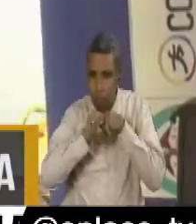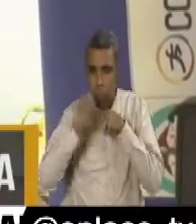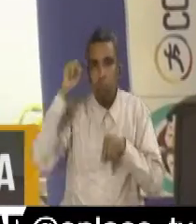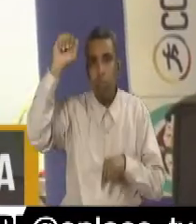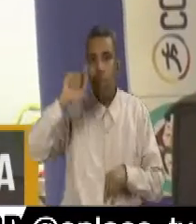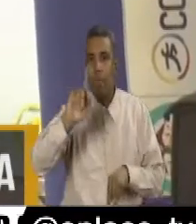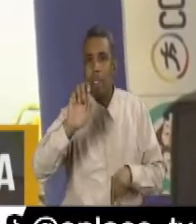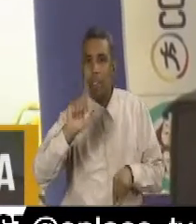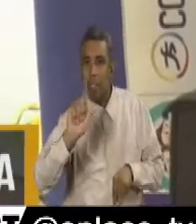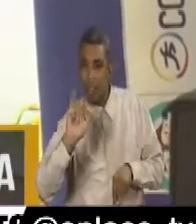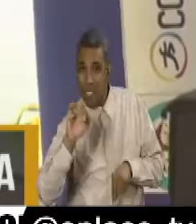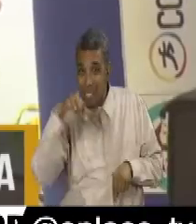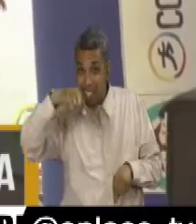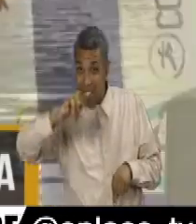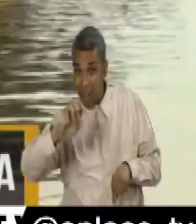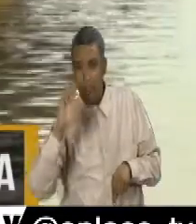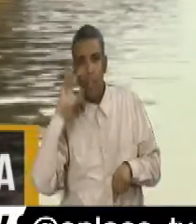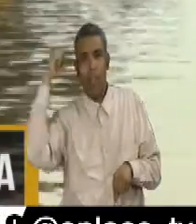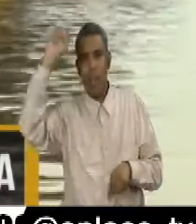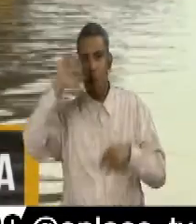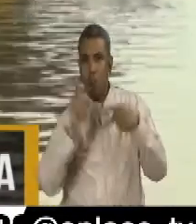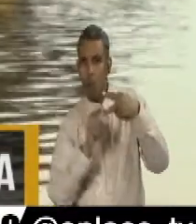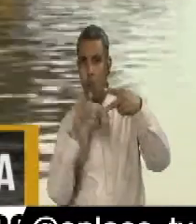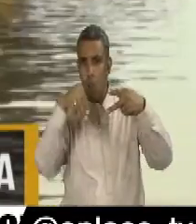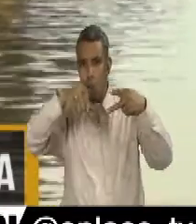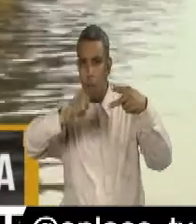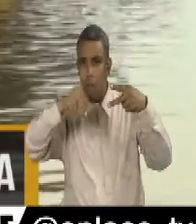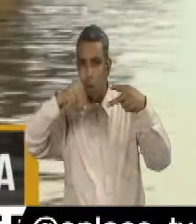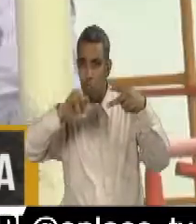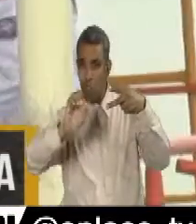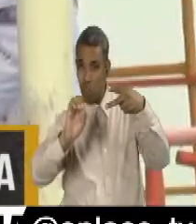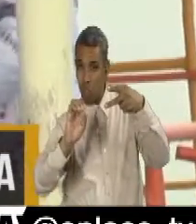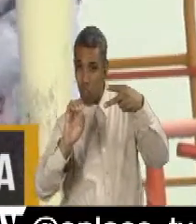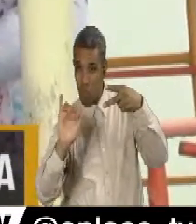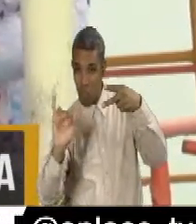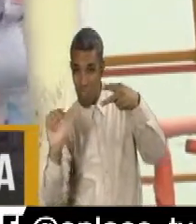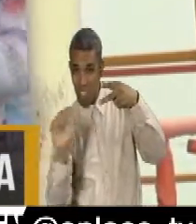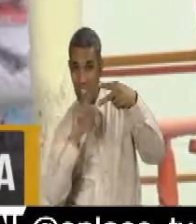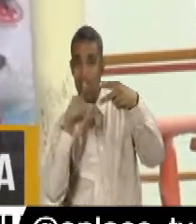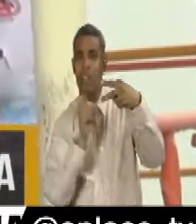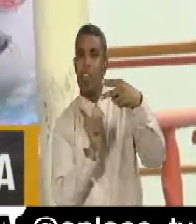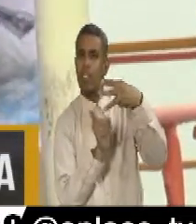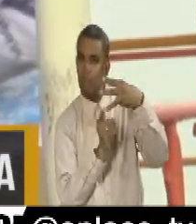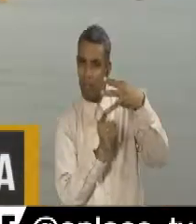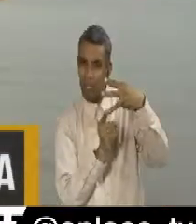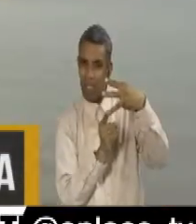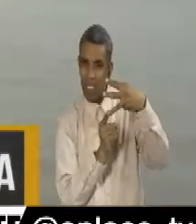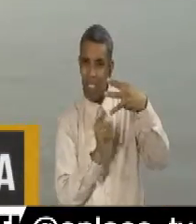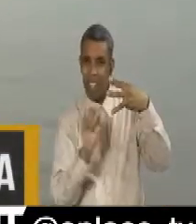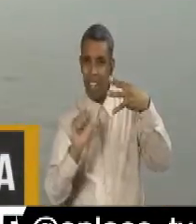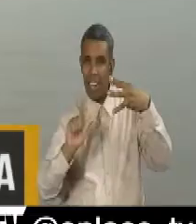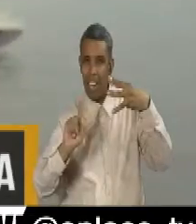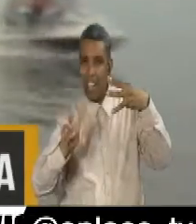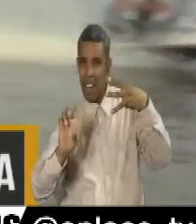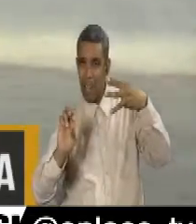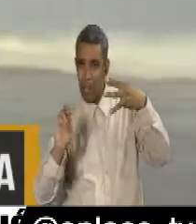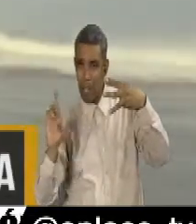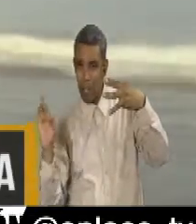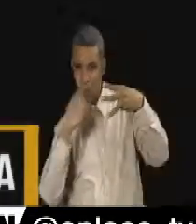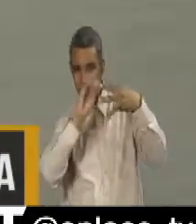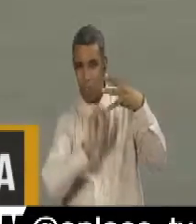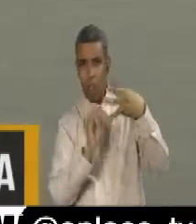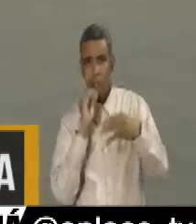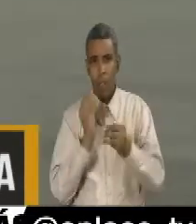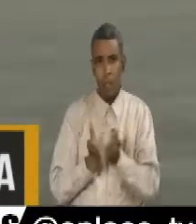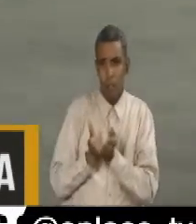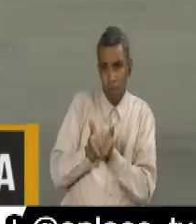Celis se llevó los honores. Bernardo Montoya ocupó el segundo puesto, mientras que la tercera plaza fue para Álvaro Rincón. En botes